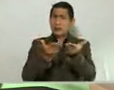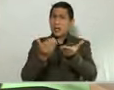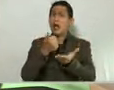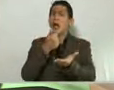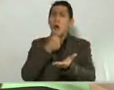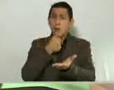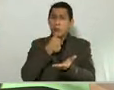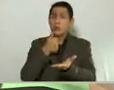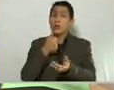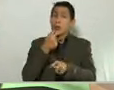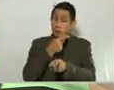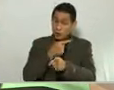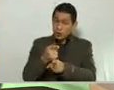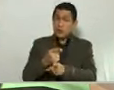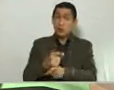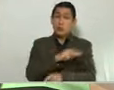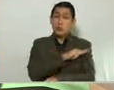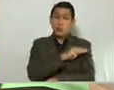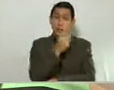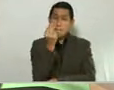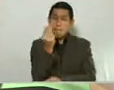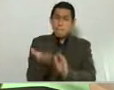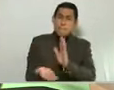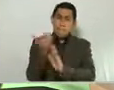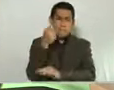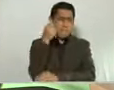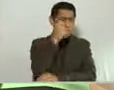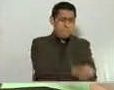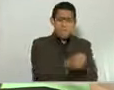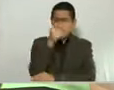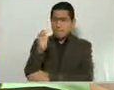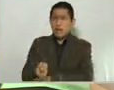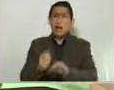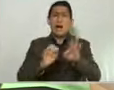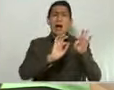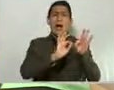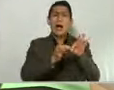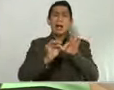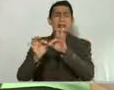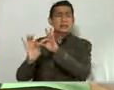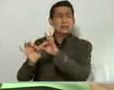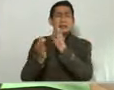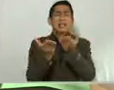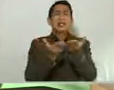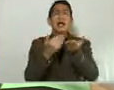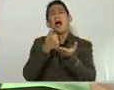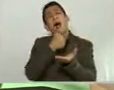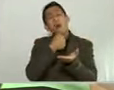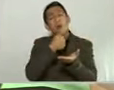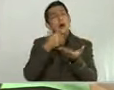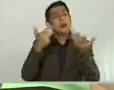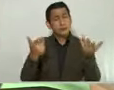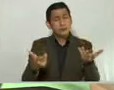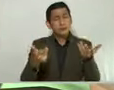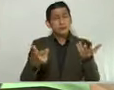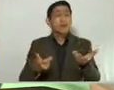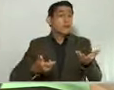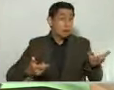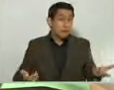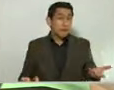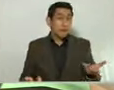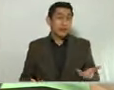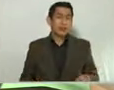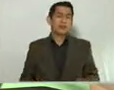grandes inversiones que ha hecho esta ciudad en materia de tratamiento de aguas servidas. Las esclusas y los merinos. Atención ya con esas